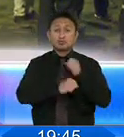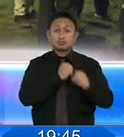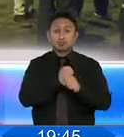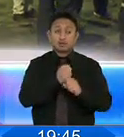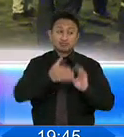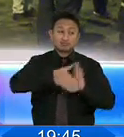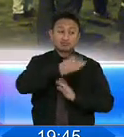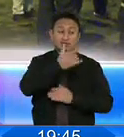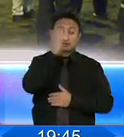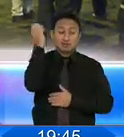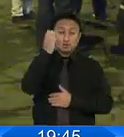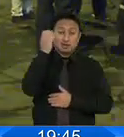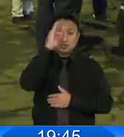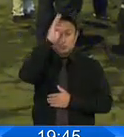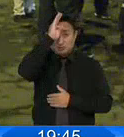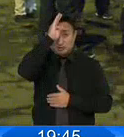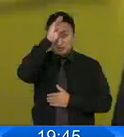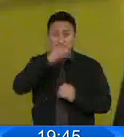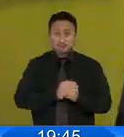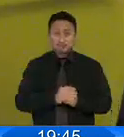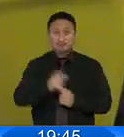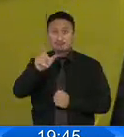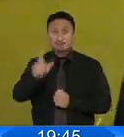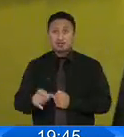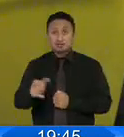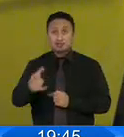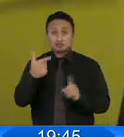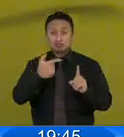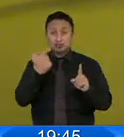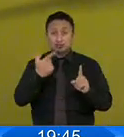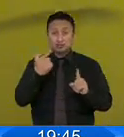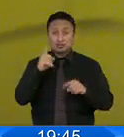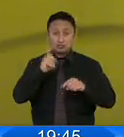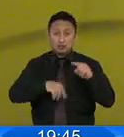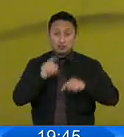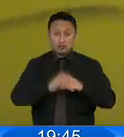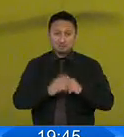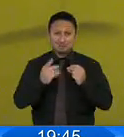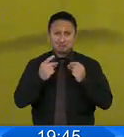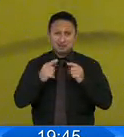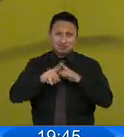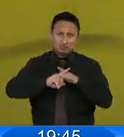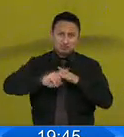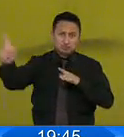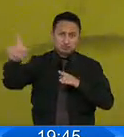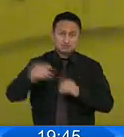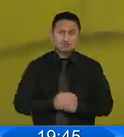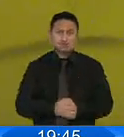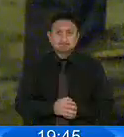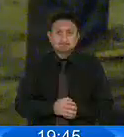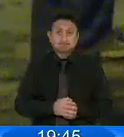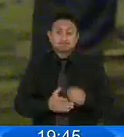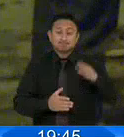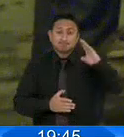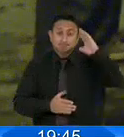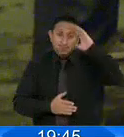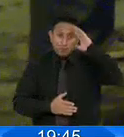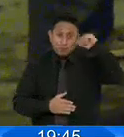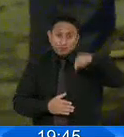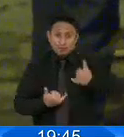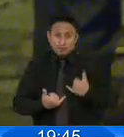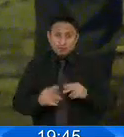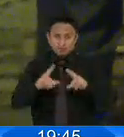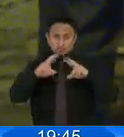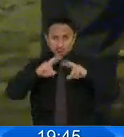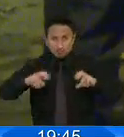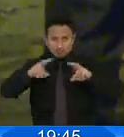emergencia a una casa de salud, el autor de los disparos y su cómplice se dieron a la fuga. Los agentes investigadores trabajan para establecer